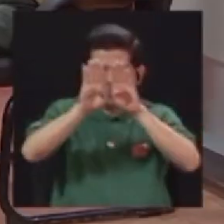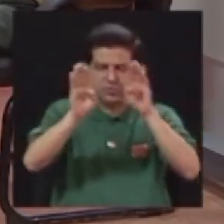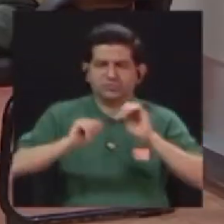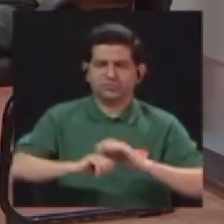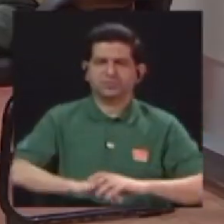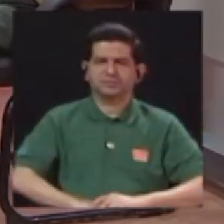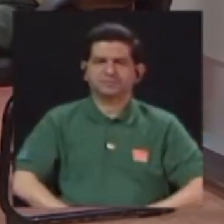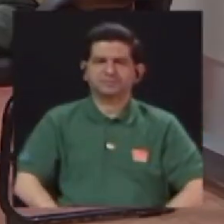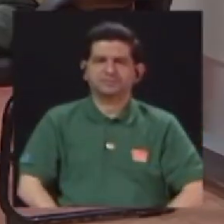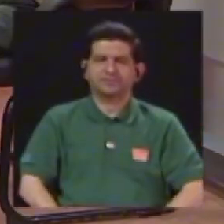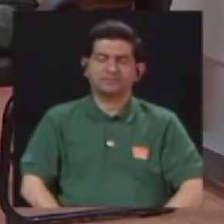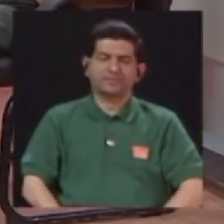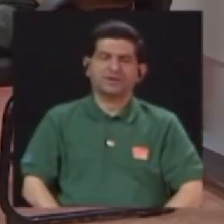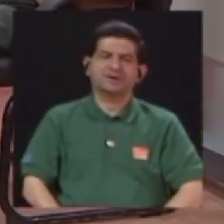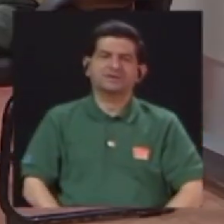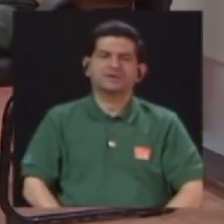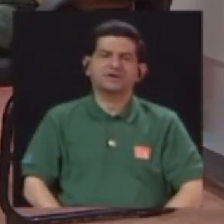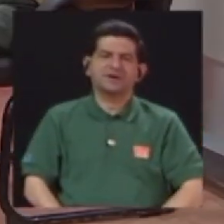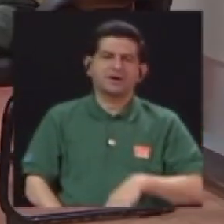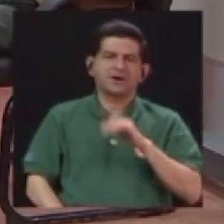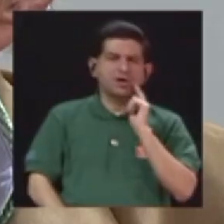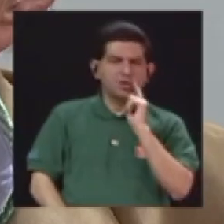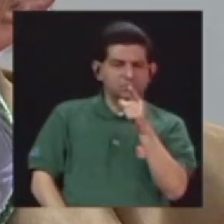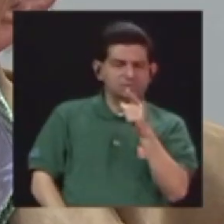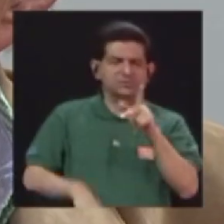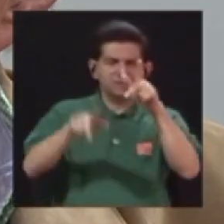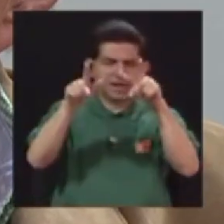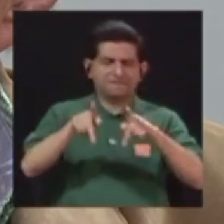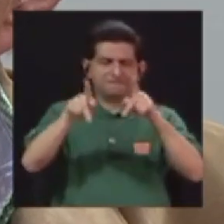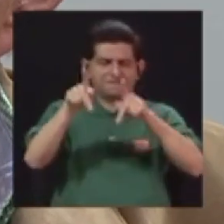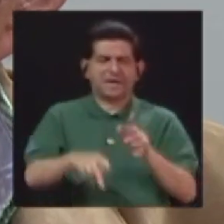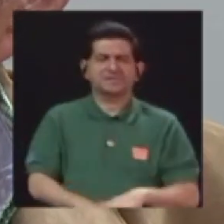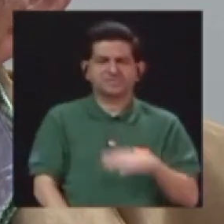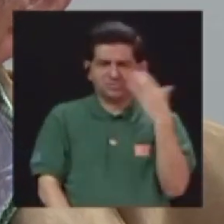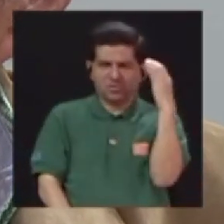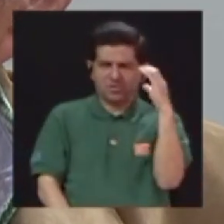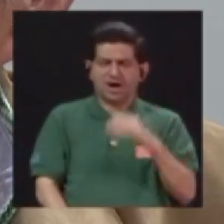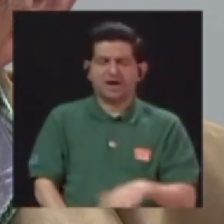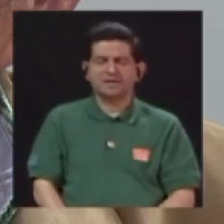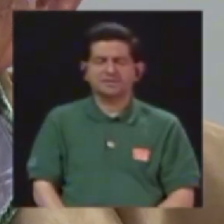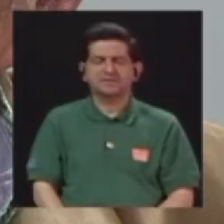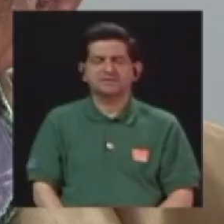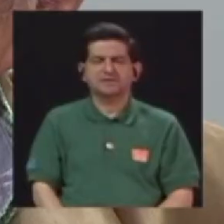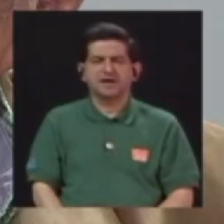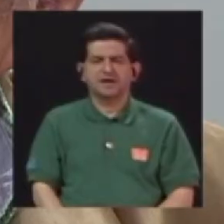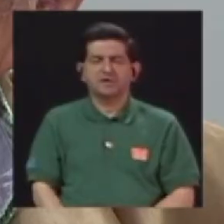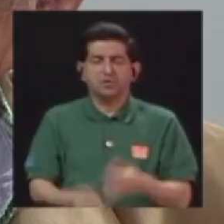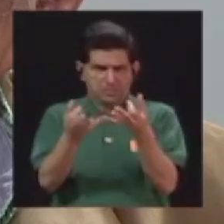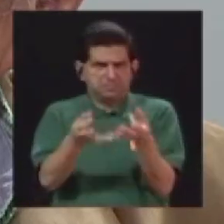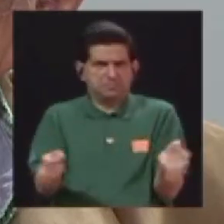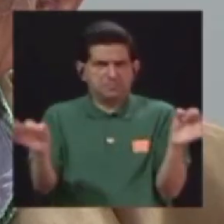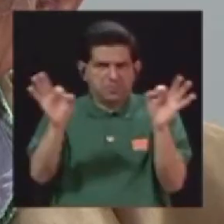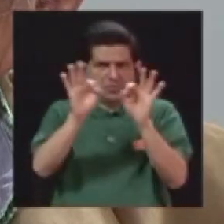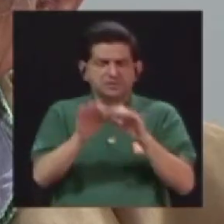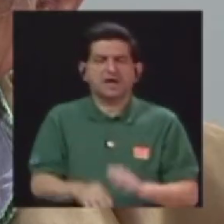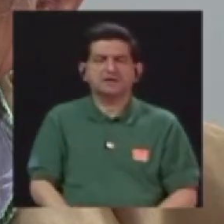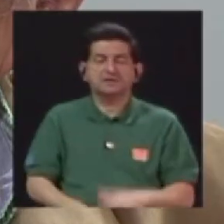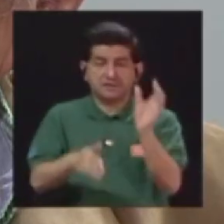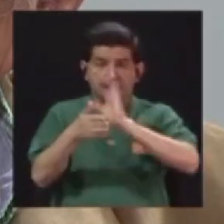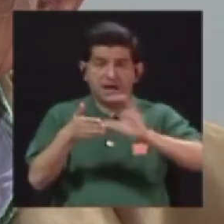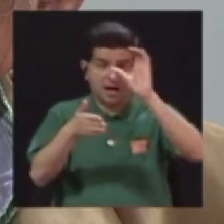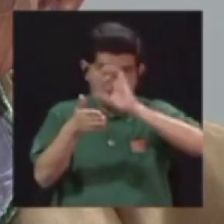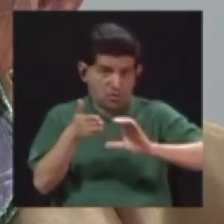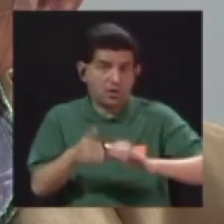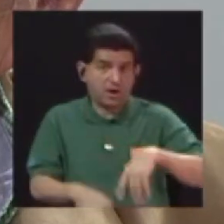Y usted fue como cartaginés ilustre que es a la secundaria